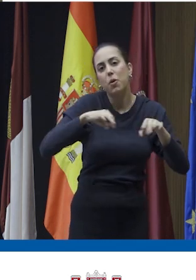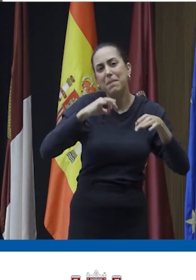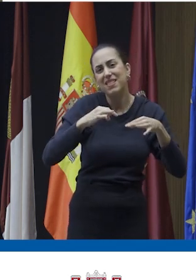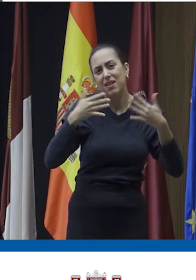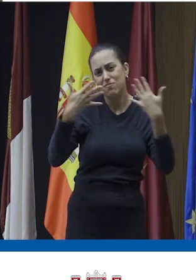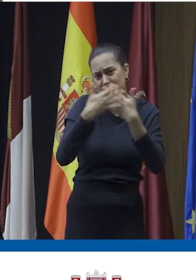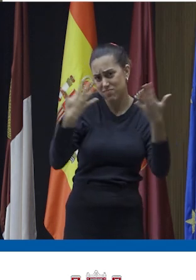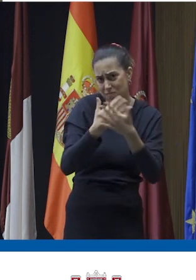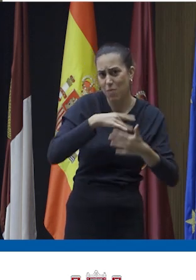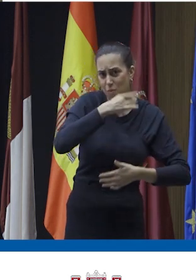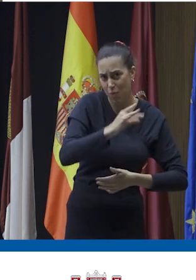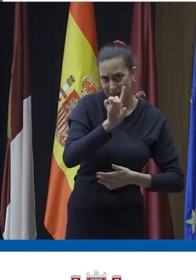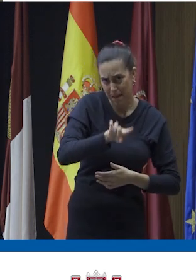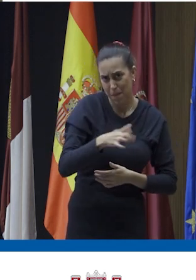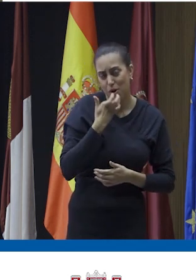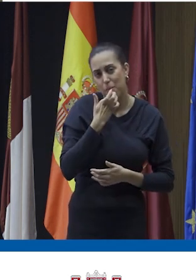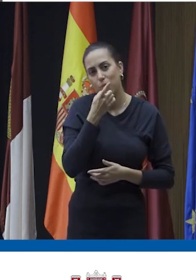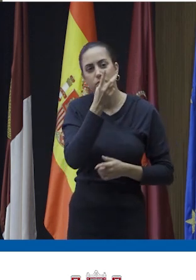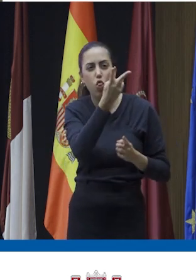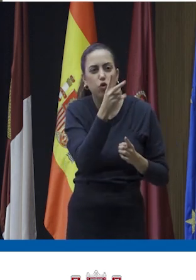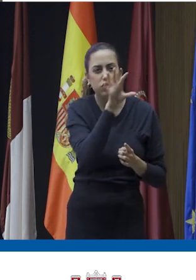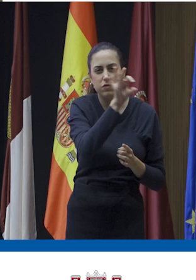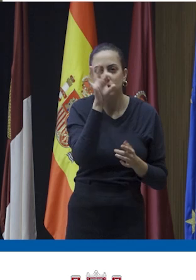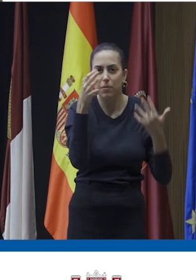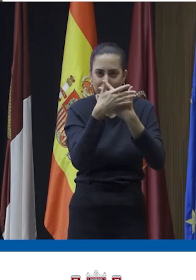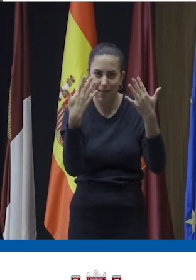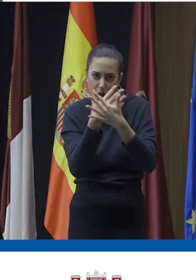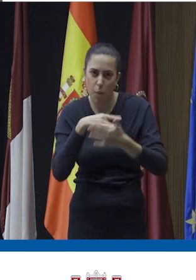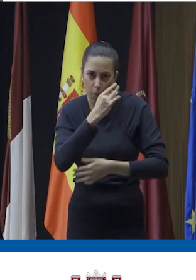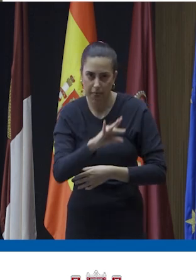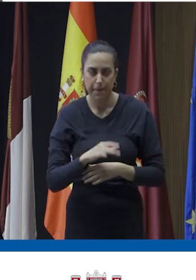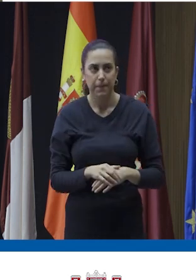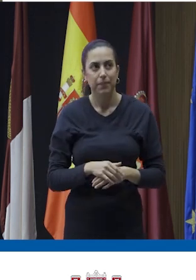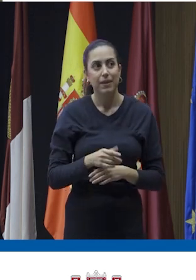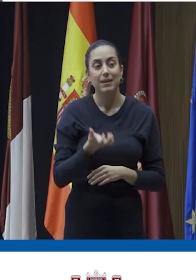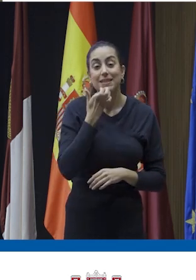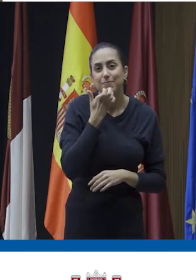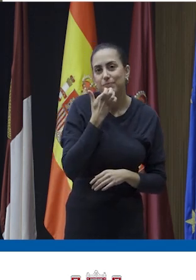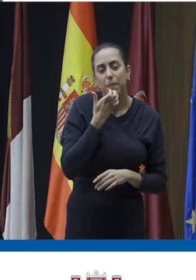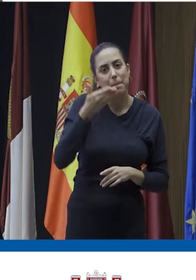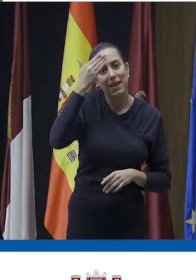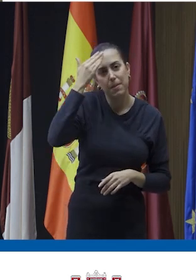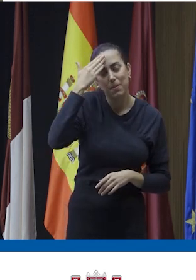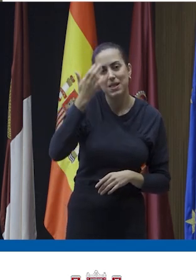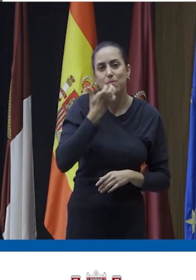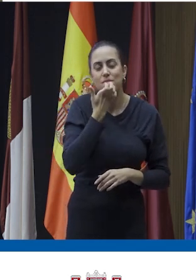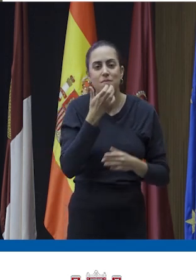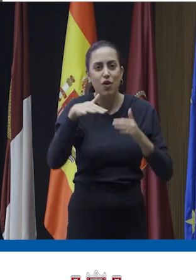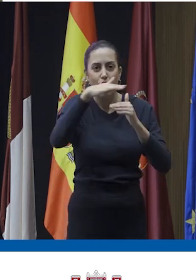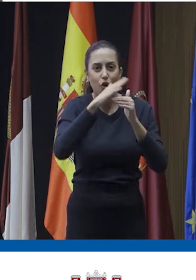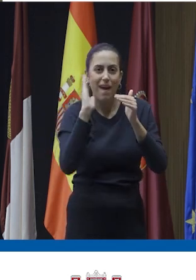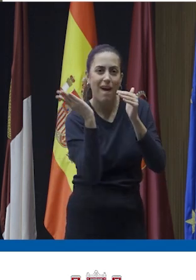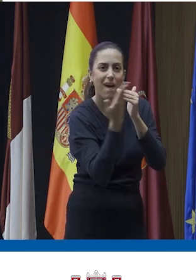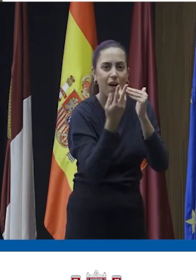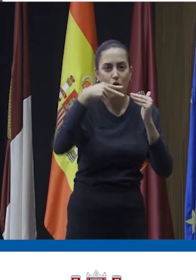mixtos, ¿vale? Suelen estar los componentes combinados. Pero, bueno, cuando fundamentalmente la catarata afecta a la zona del núcleo,